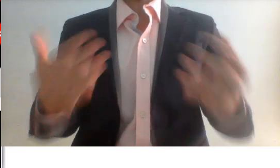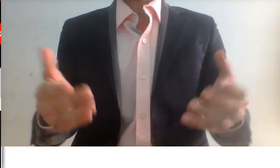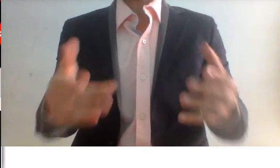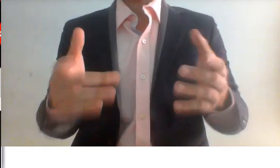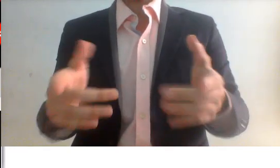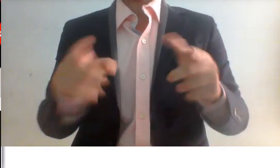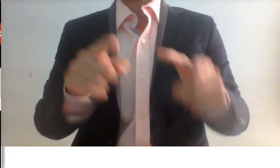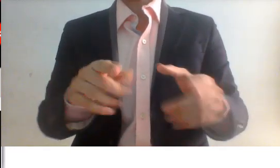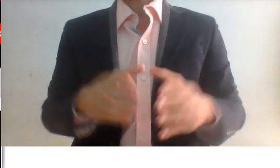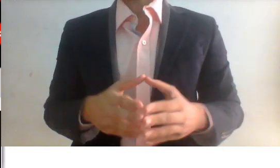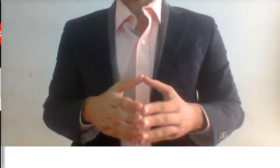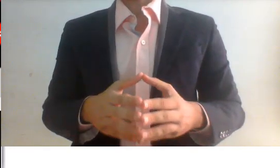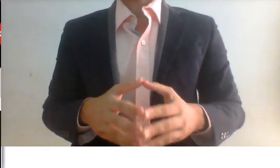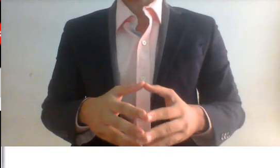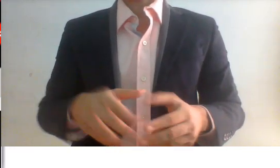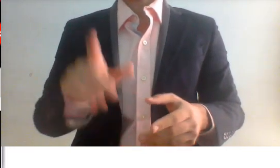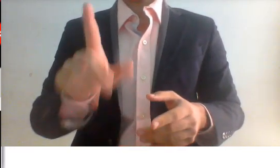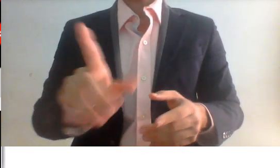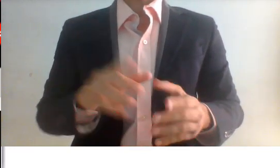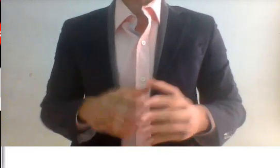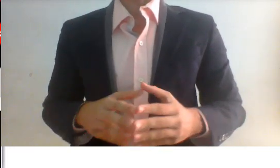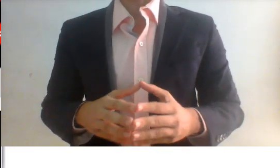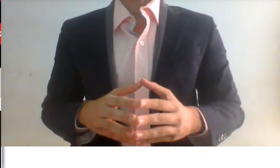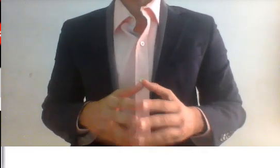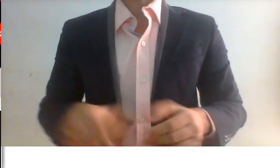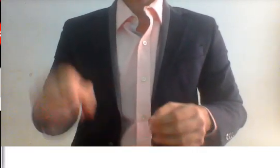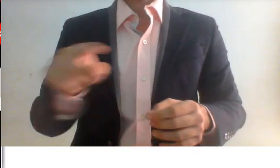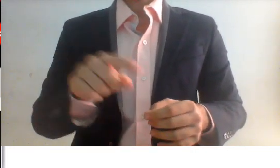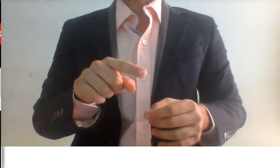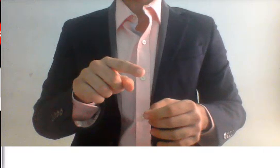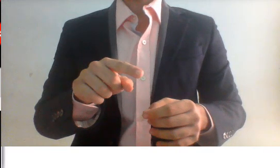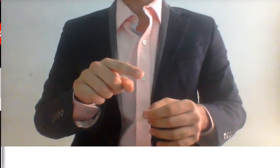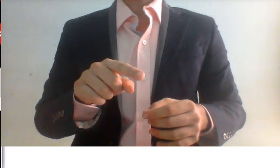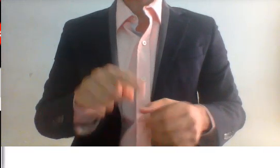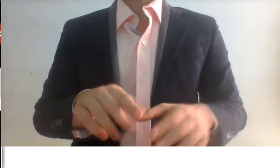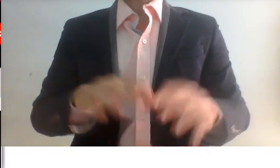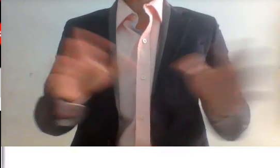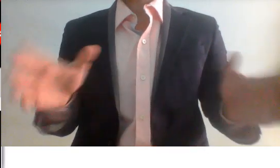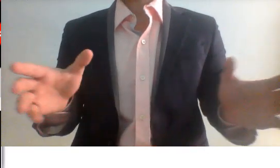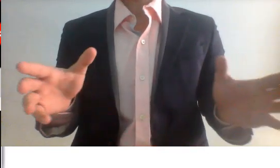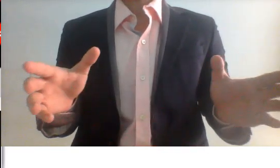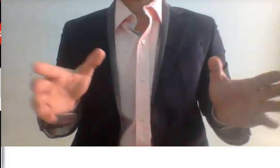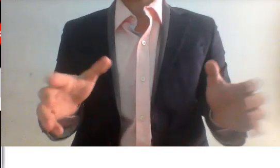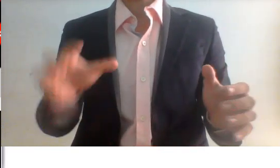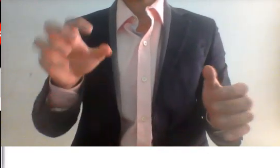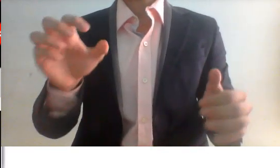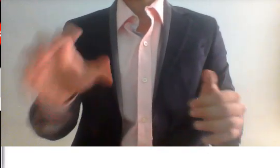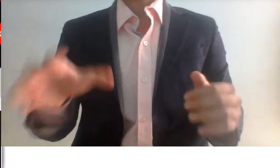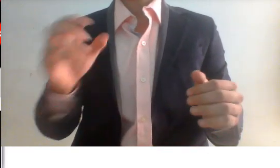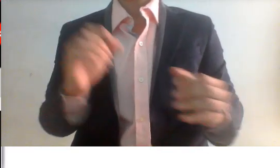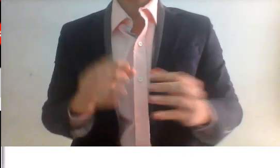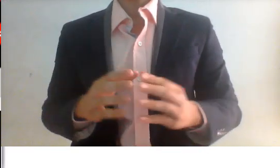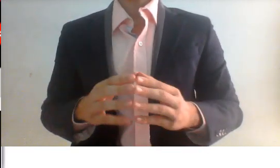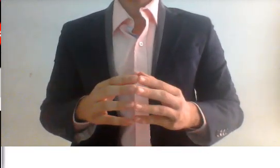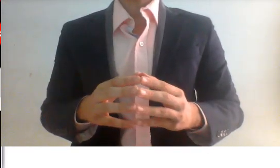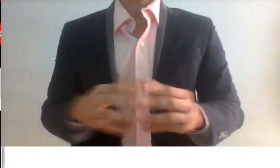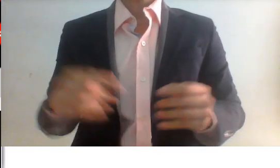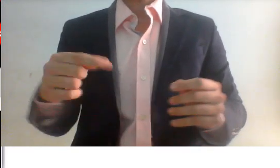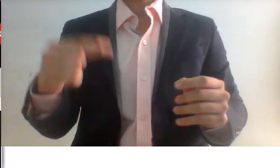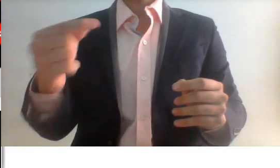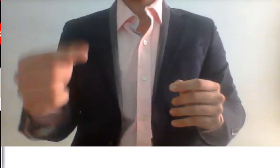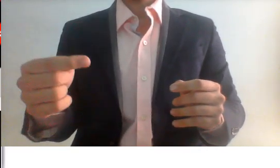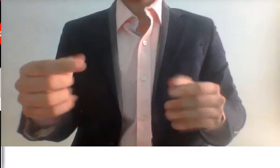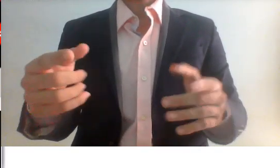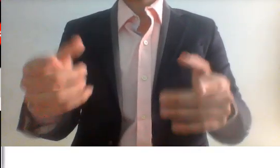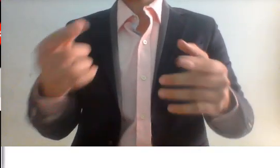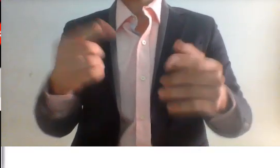que estos panistas y priistas, que son los que lo están defendiendo junto con los perredistas, era para qué, señores, para muy sencillo, ellos tener una bolsa de ahorro